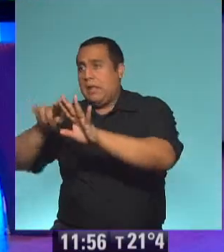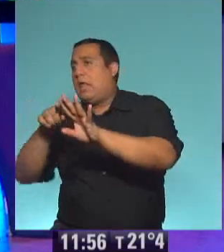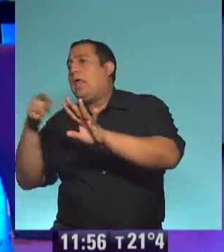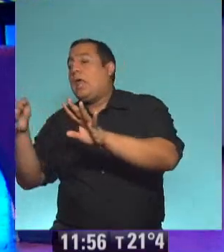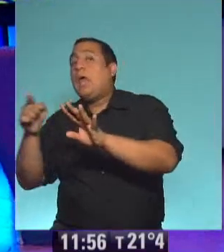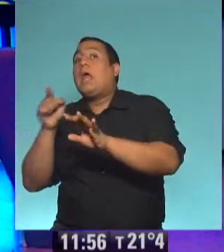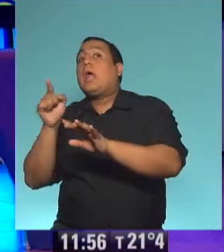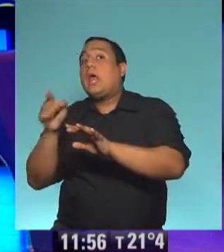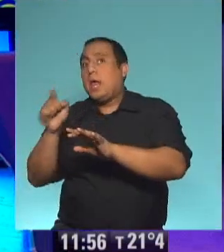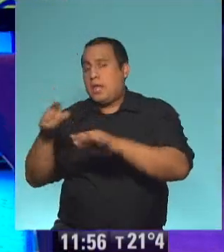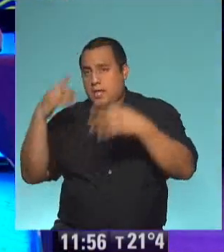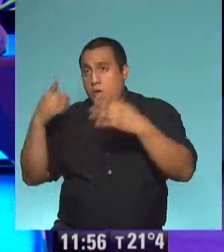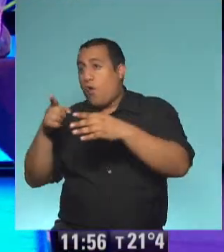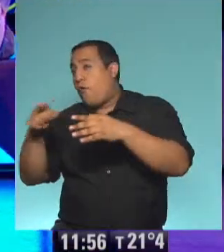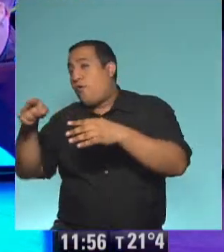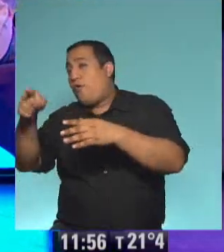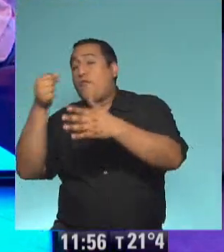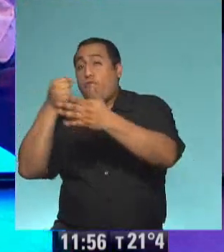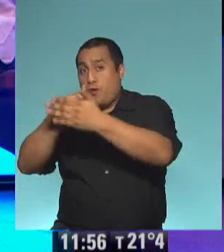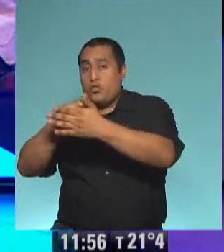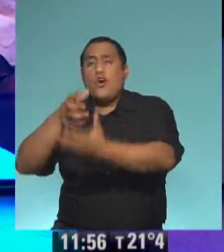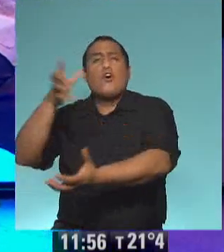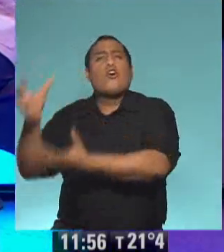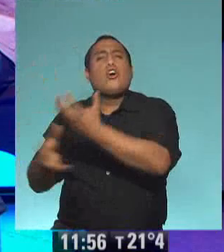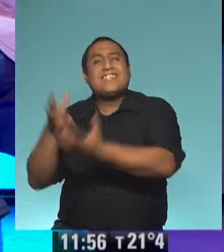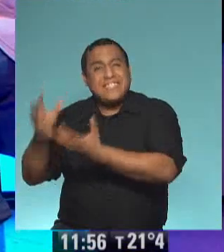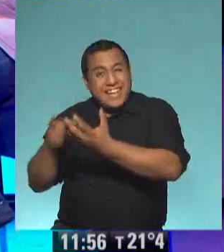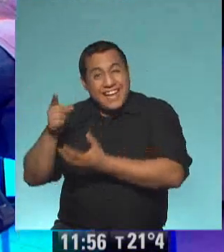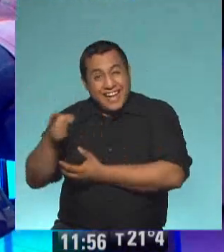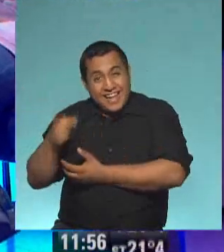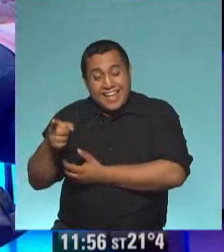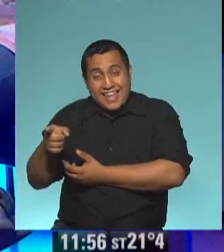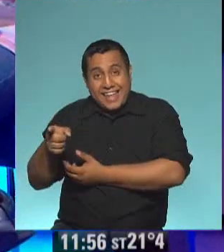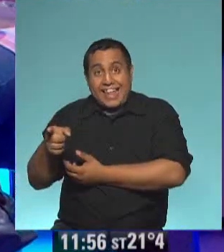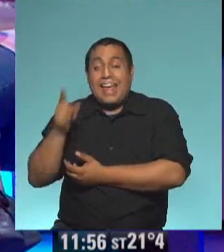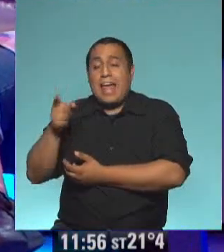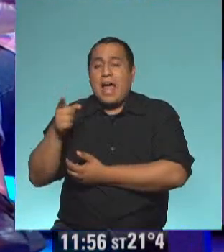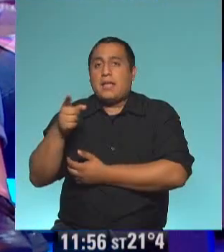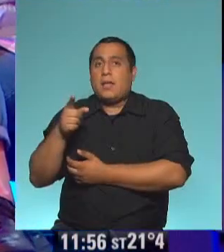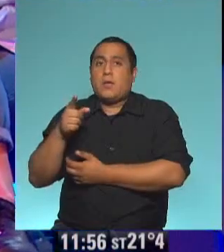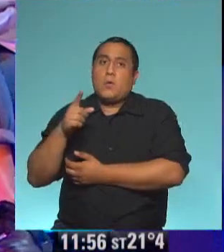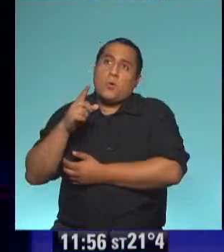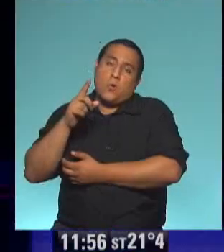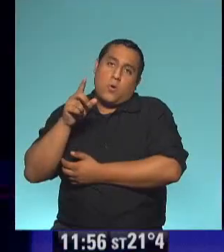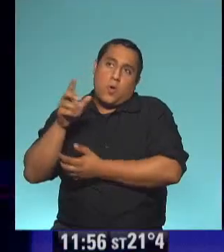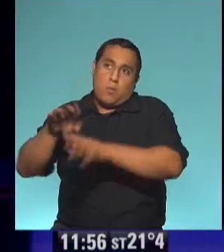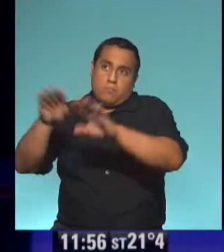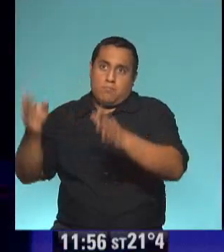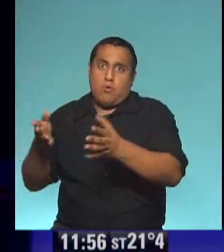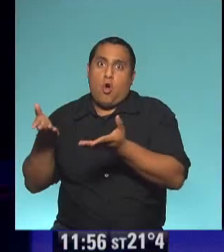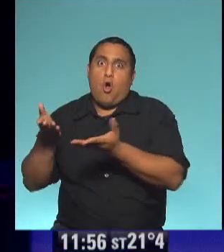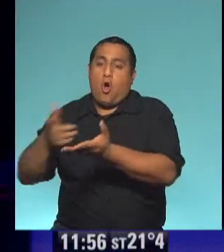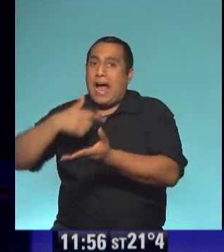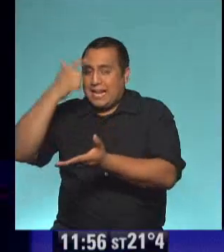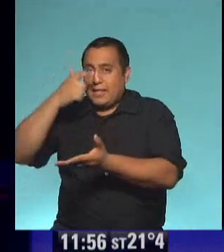mostrador, mucho más al fondo, en la cocina, donde ocupaba el trono, su majestad el horno, la gorda tramaba